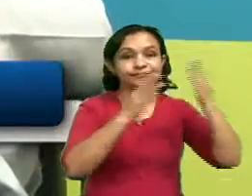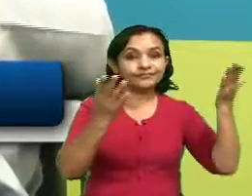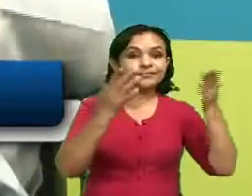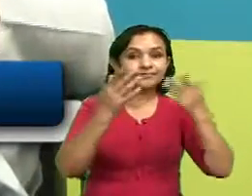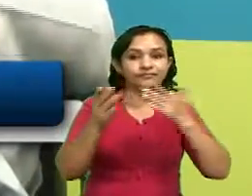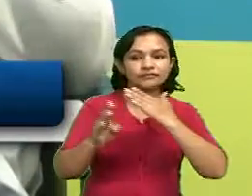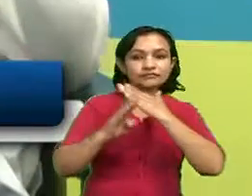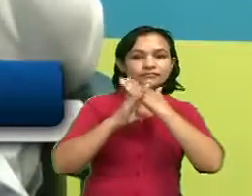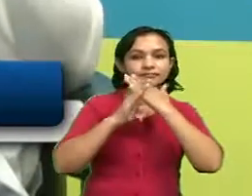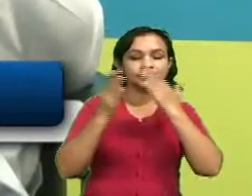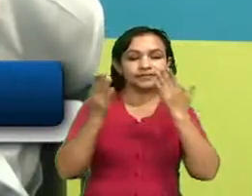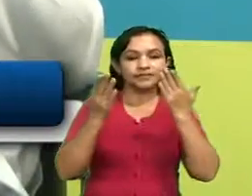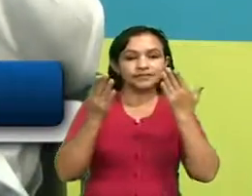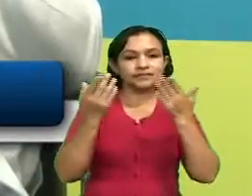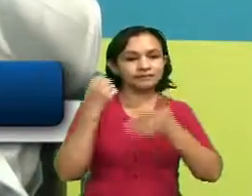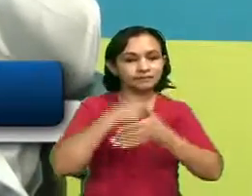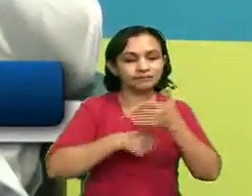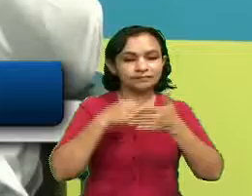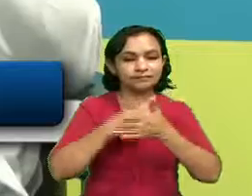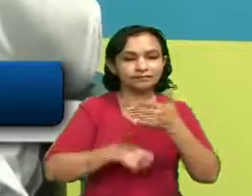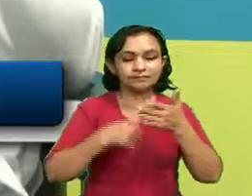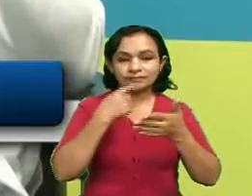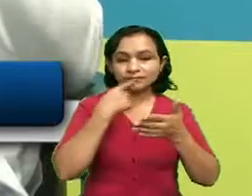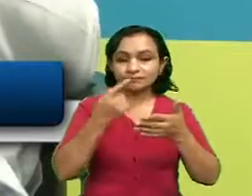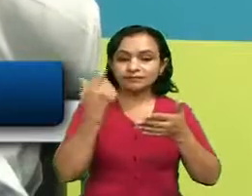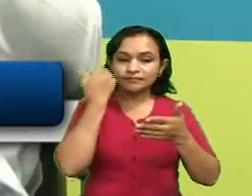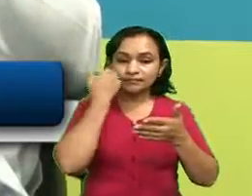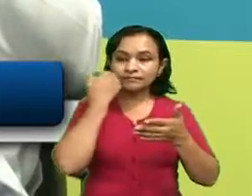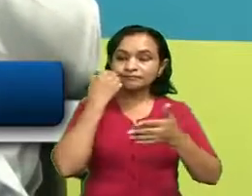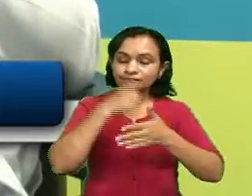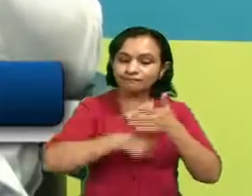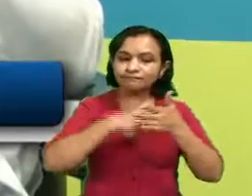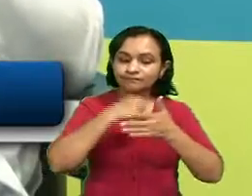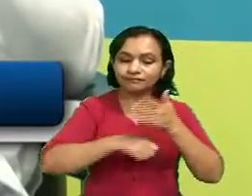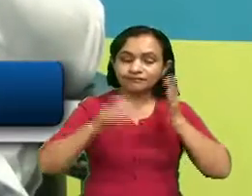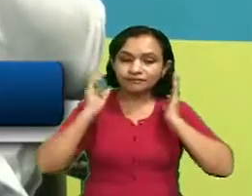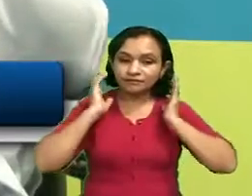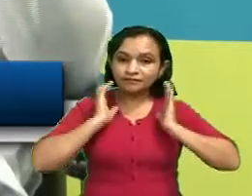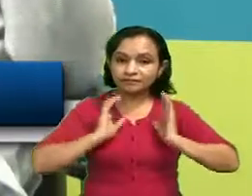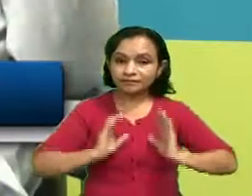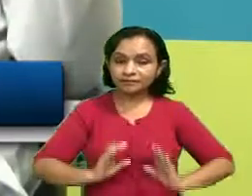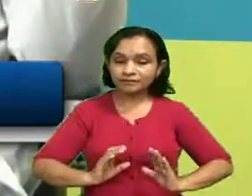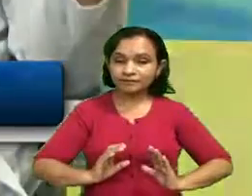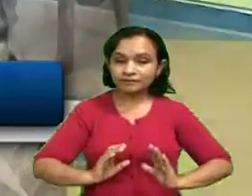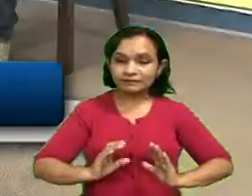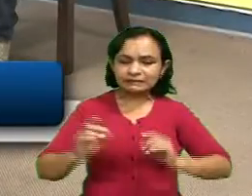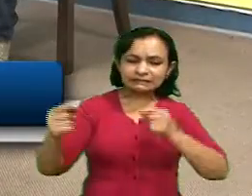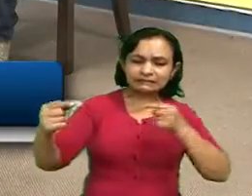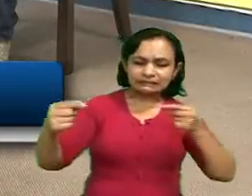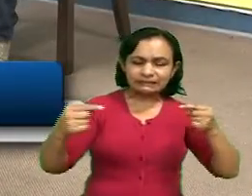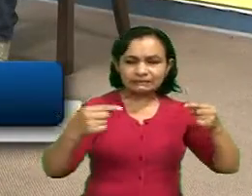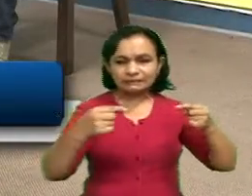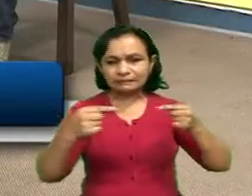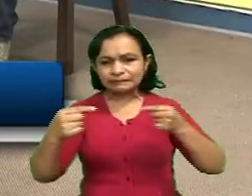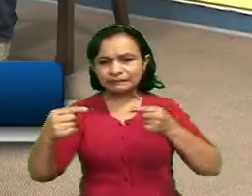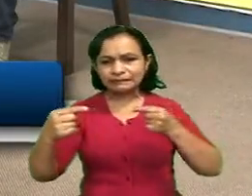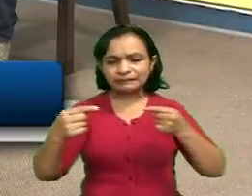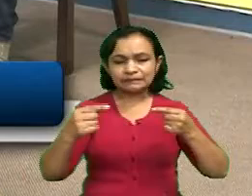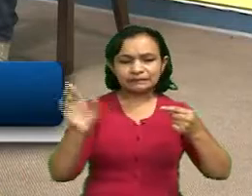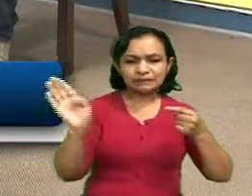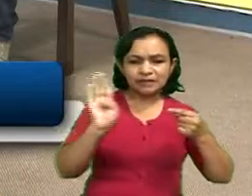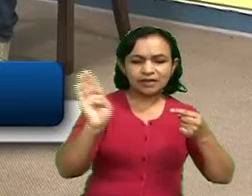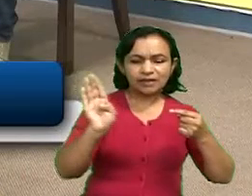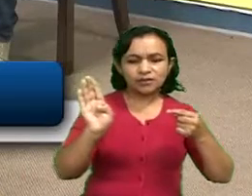Entonces, como él, es como una lucha, ¿verdad? Yo siempre le digo a los pacientes, es una lucha que hay en nuestro organismo. peleando los glóbulos